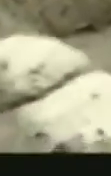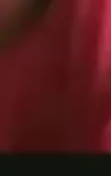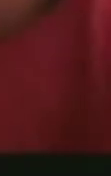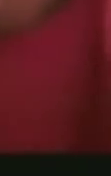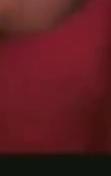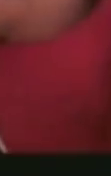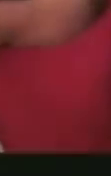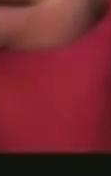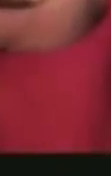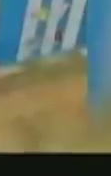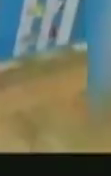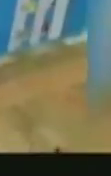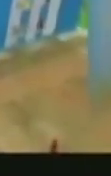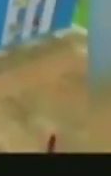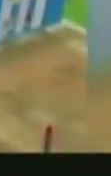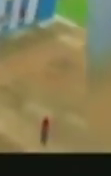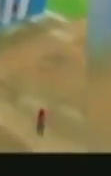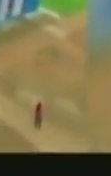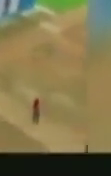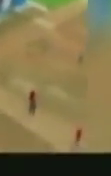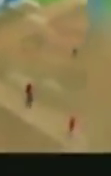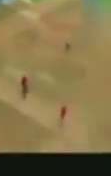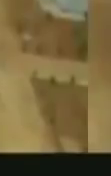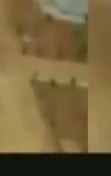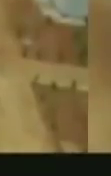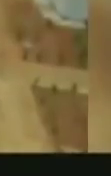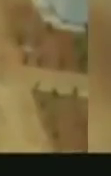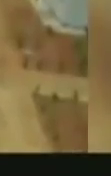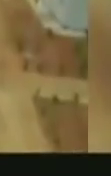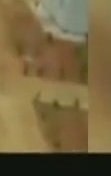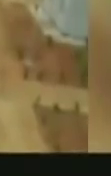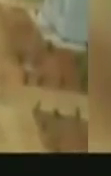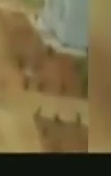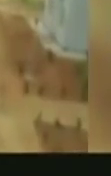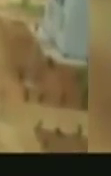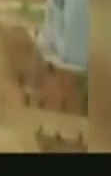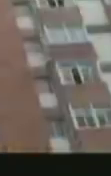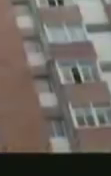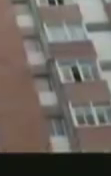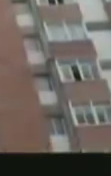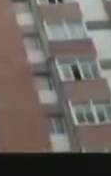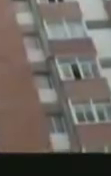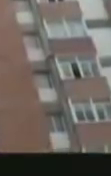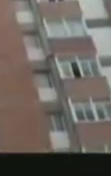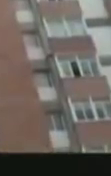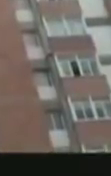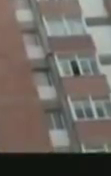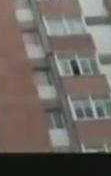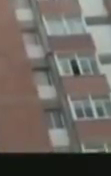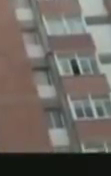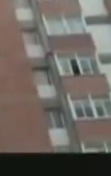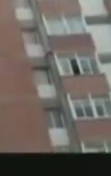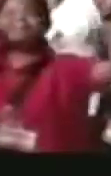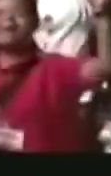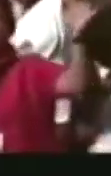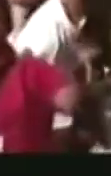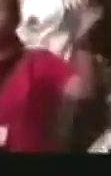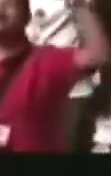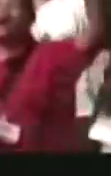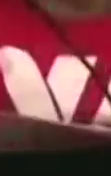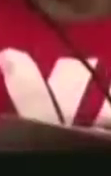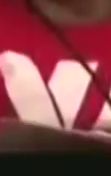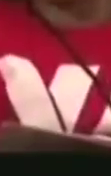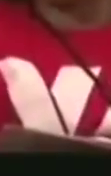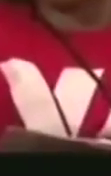Bolivariana de la mano de nuestro comandante eterno para la dignificación de nuestro pueblo. El drama de la vivienda